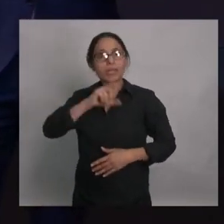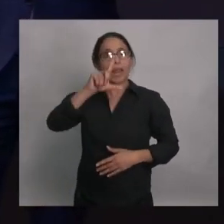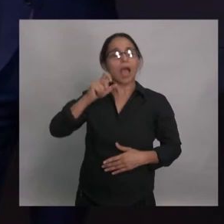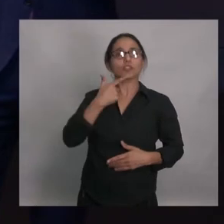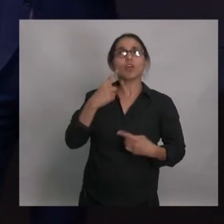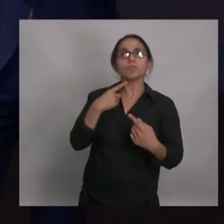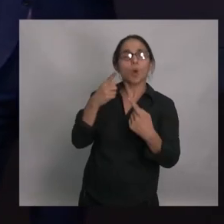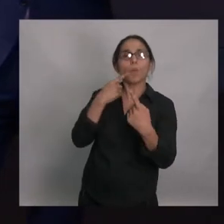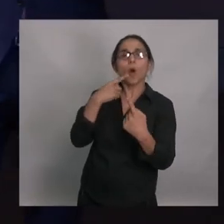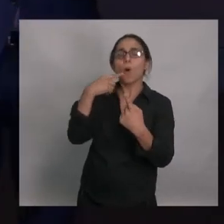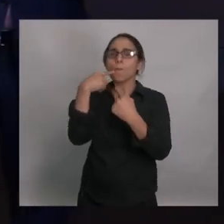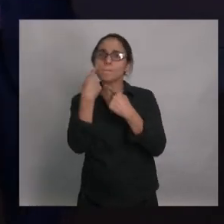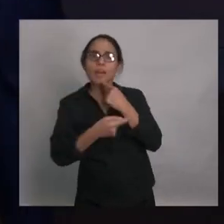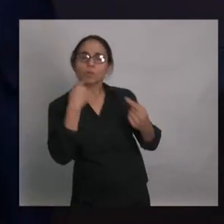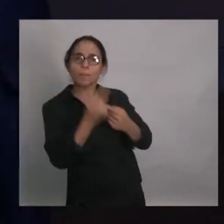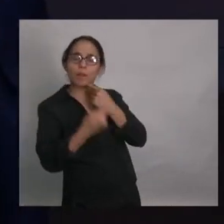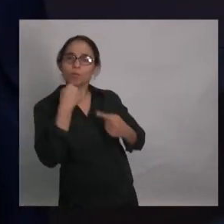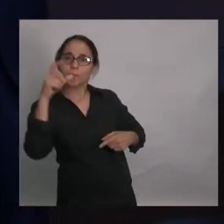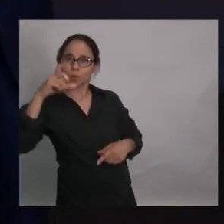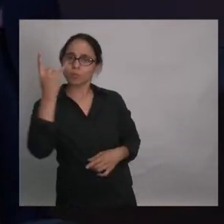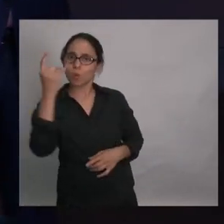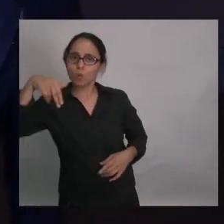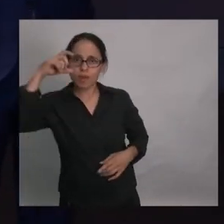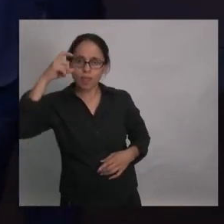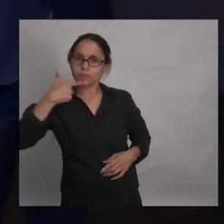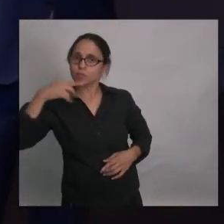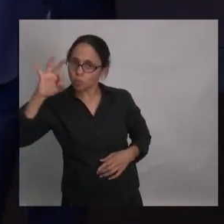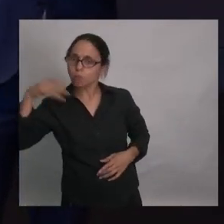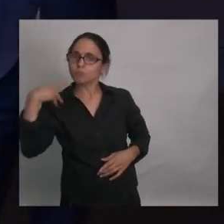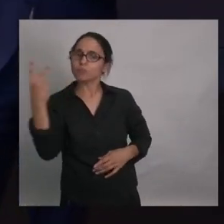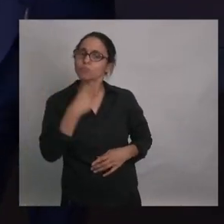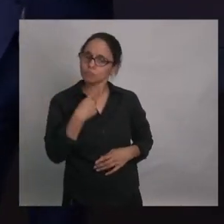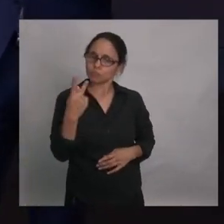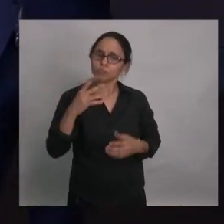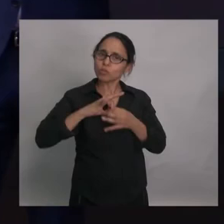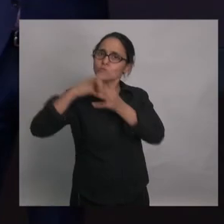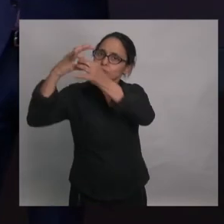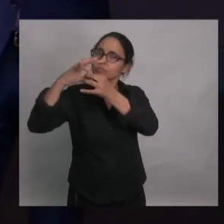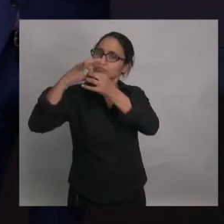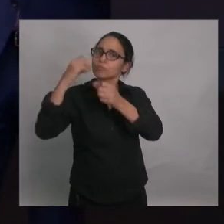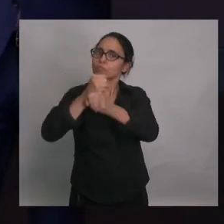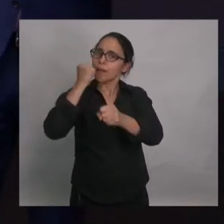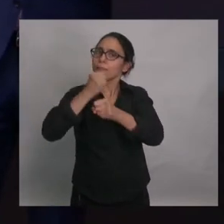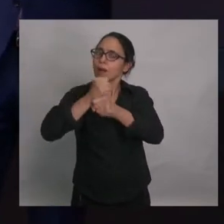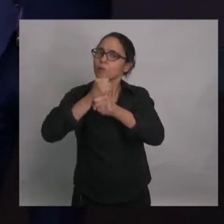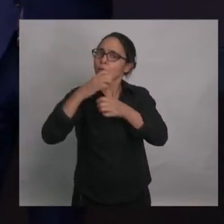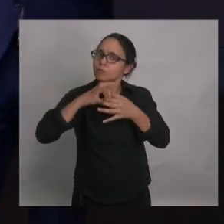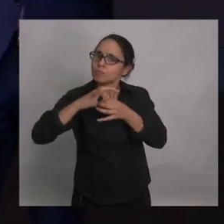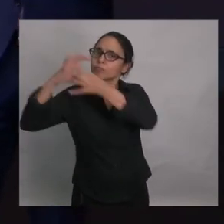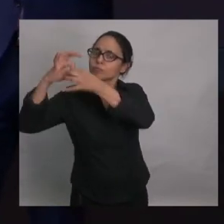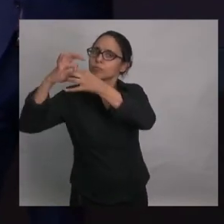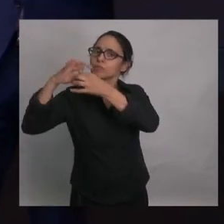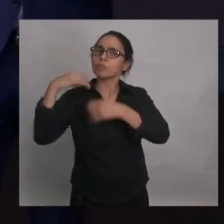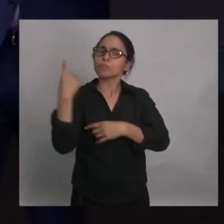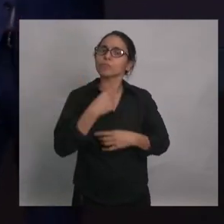tenemos un amplio programa de cooperación con la unesco nos sentimos profundamente